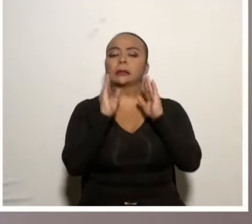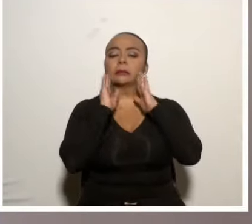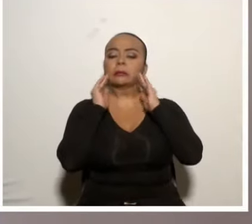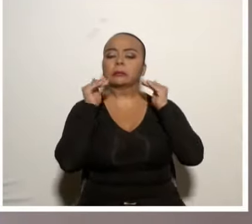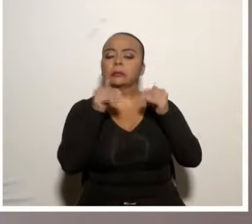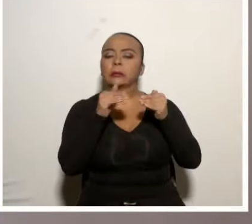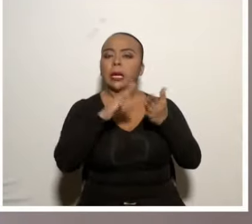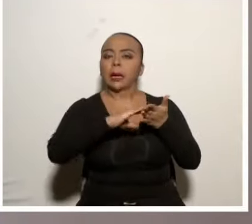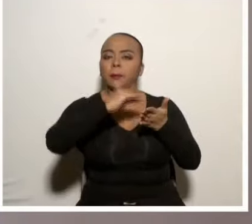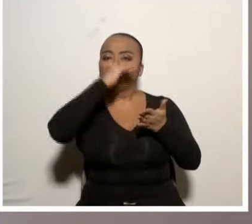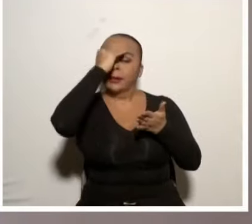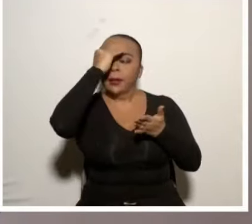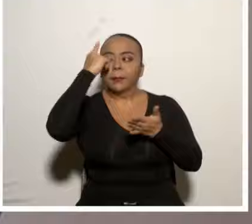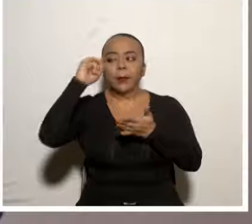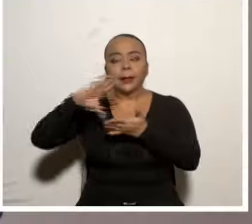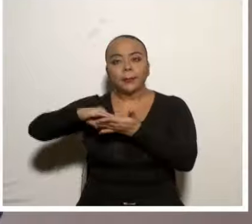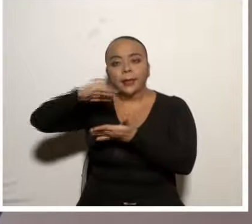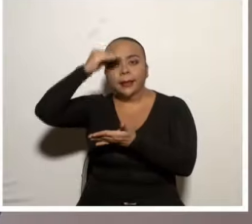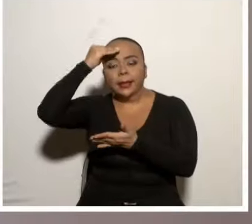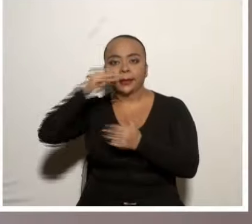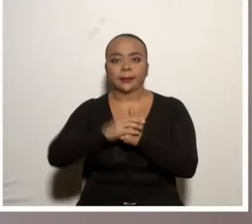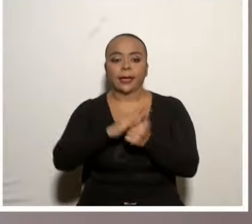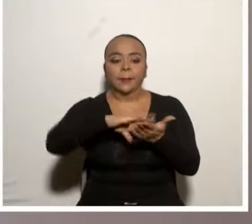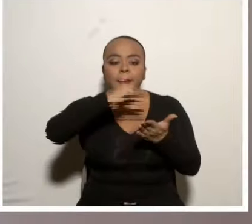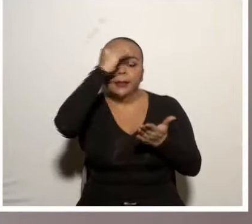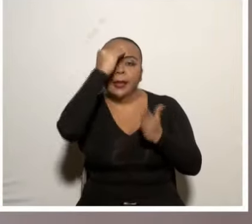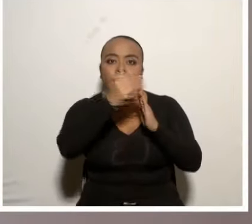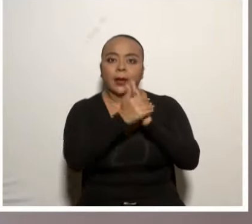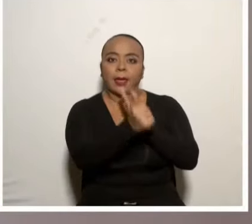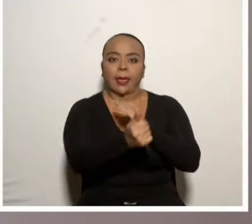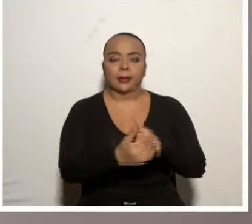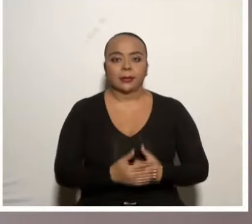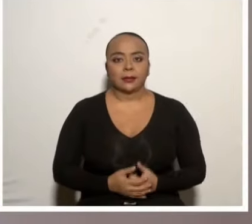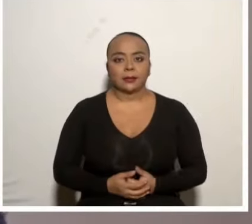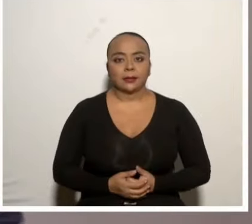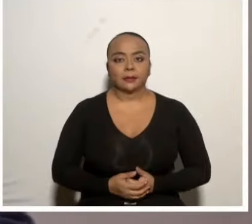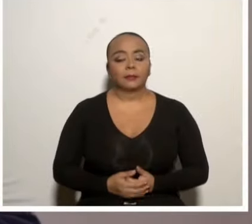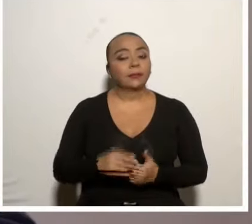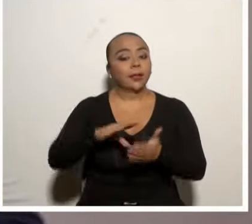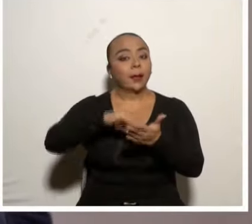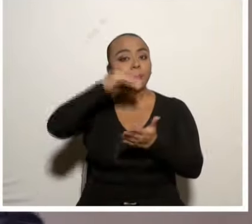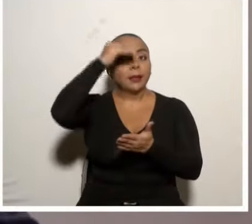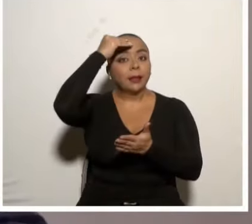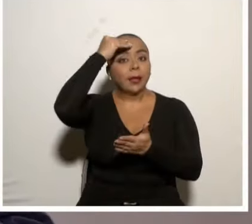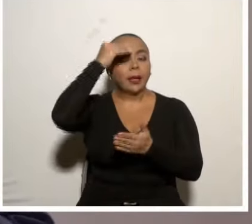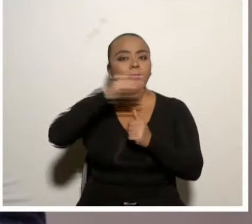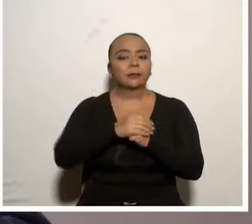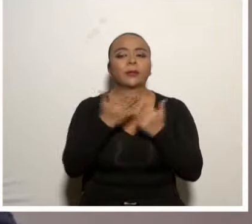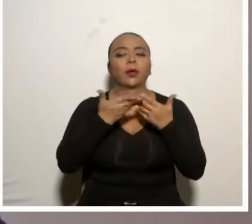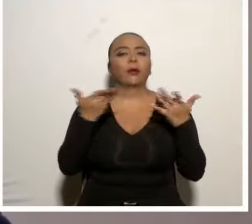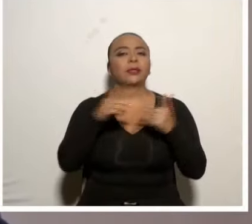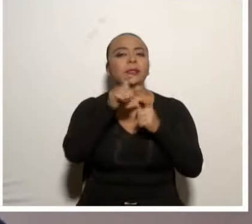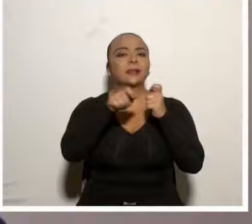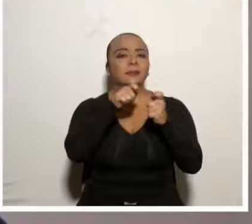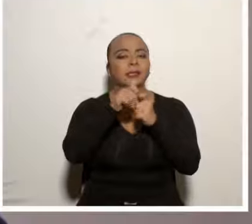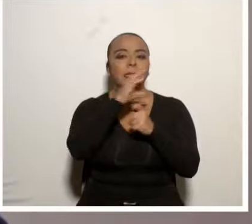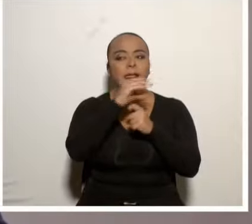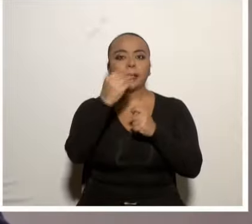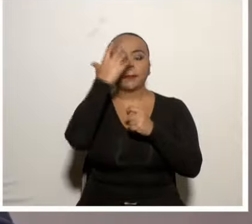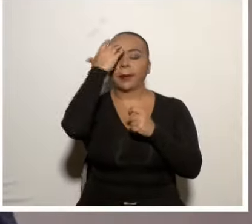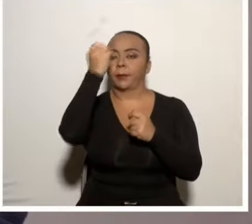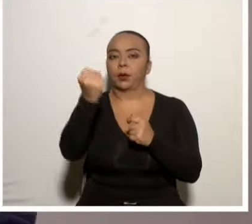en aprender a aprender, en aprender habilidades, que en aprender cosas concretas y de